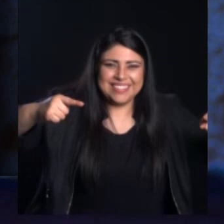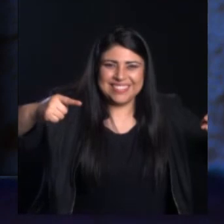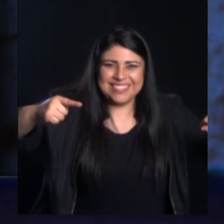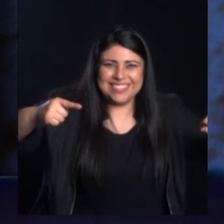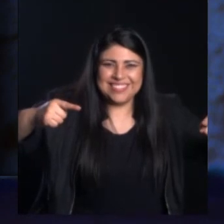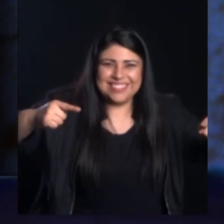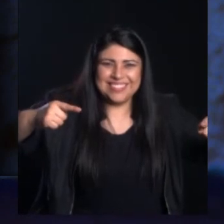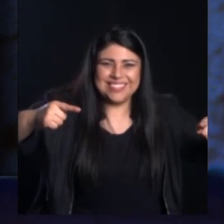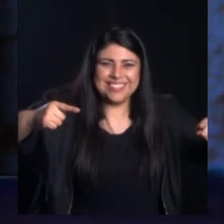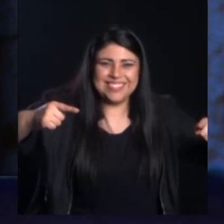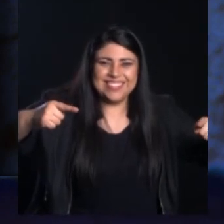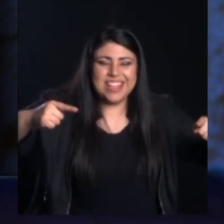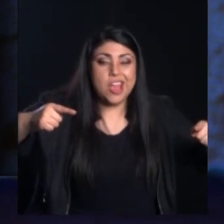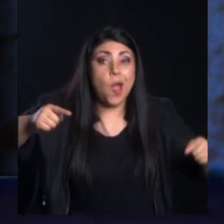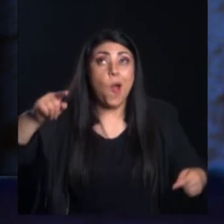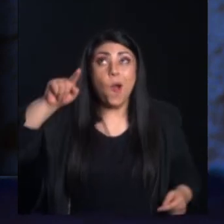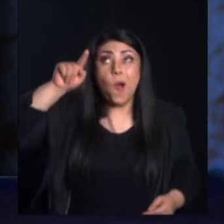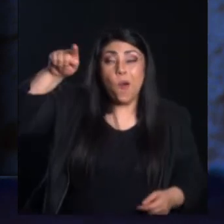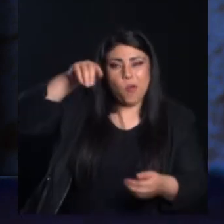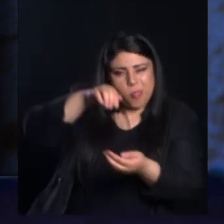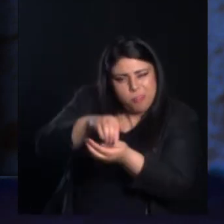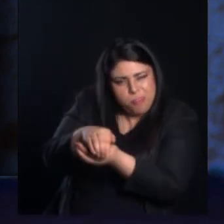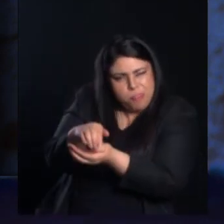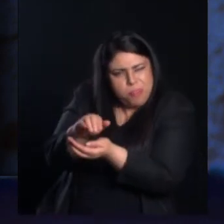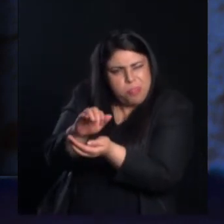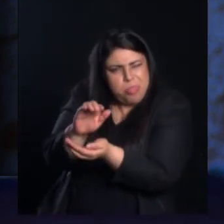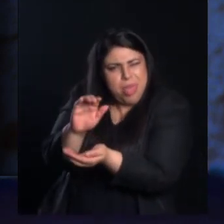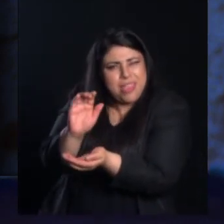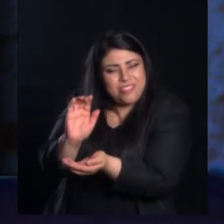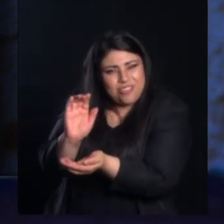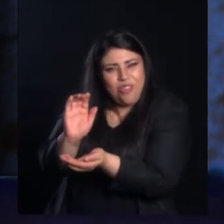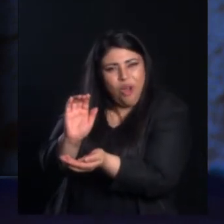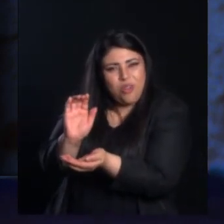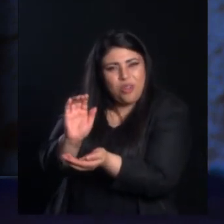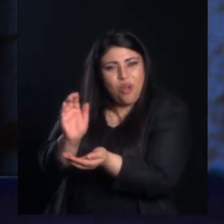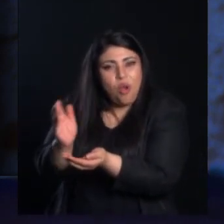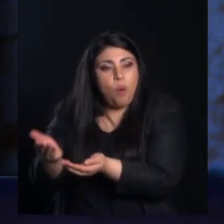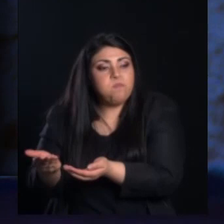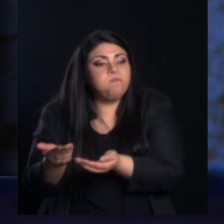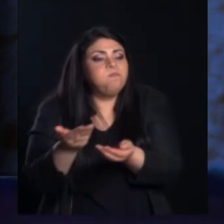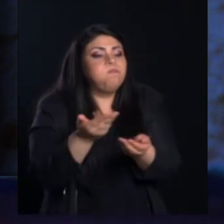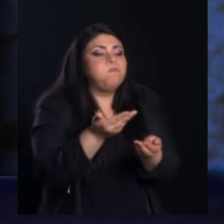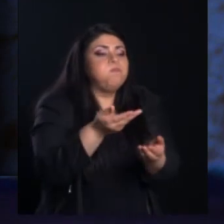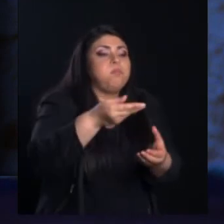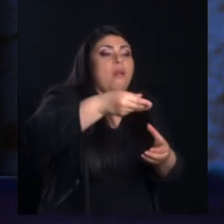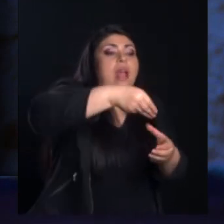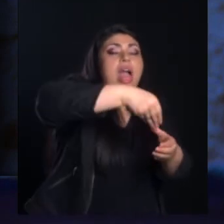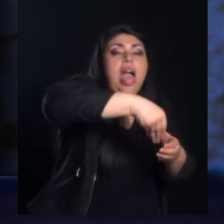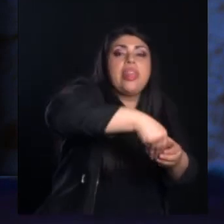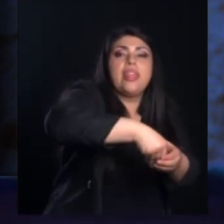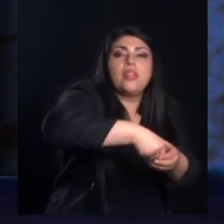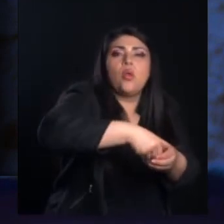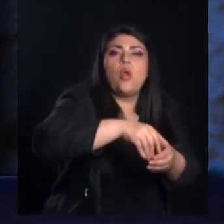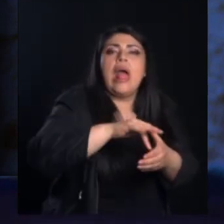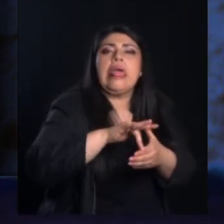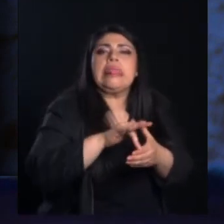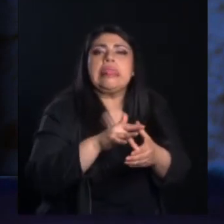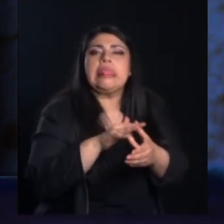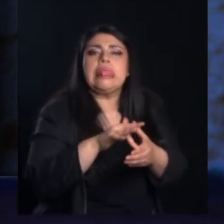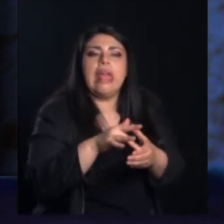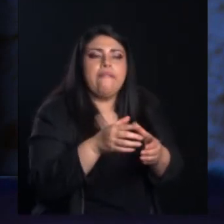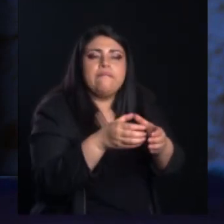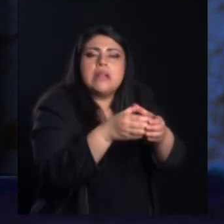decirlo un tesoro en una frágil vasija de barro o sea dios ha puesto